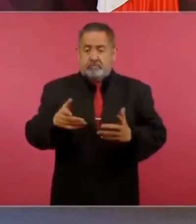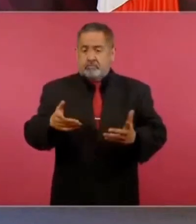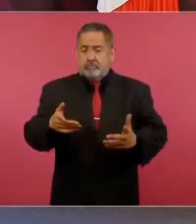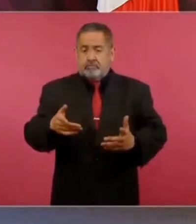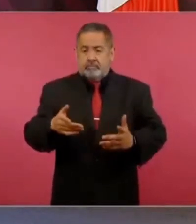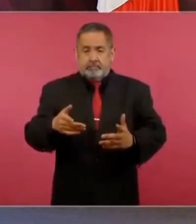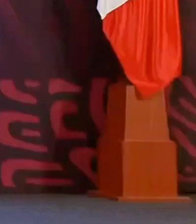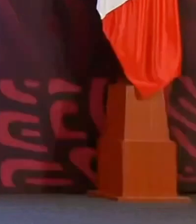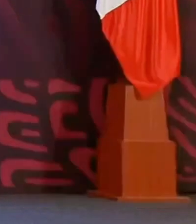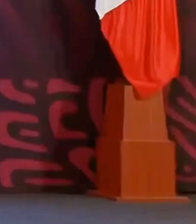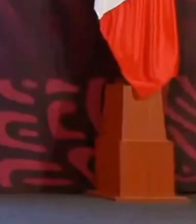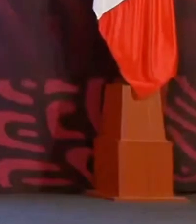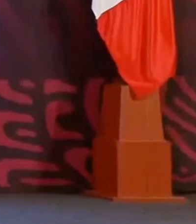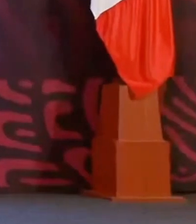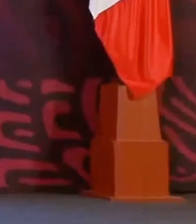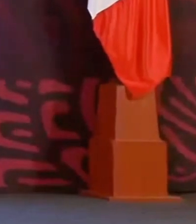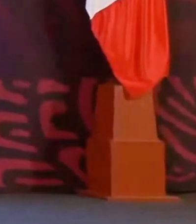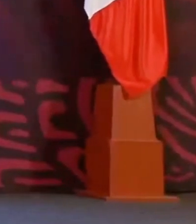Y aquí,